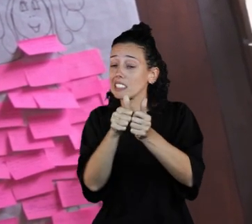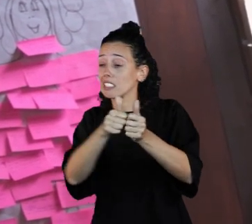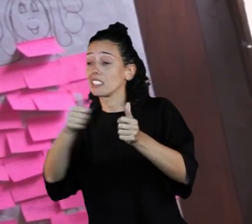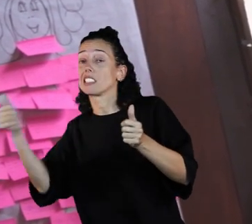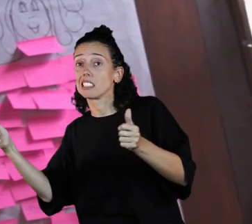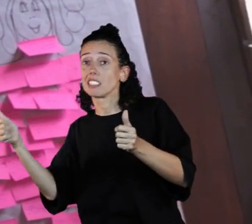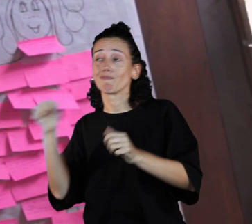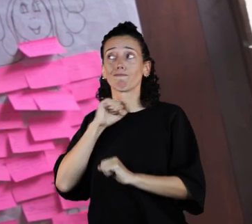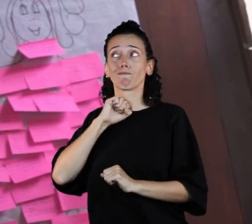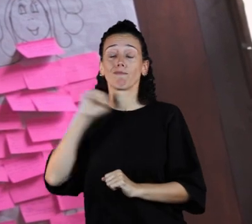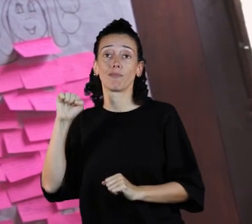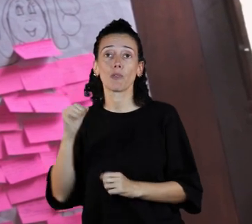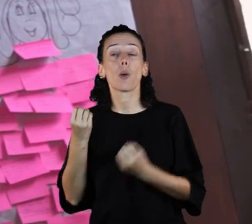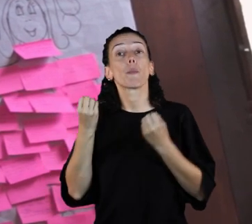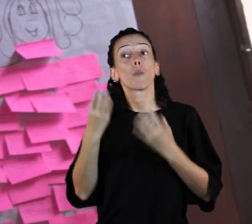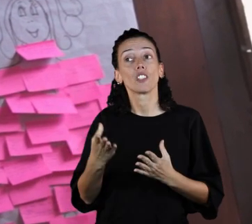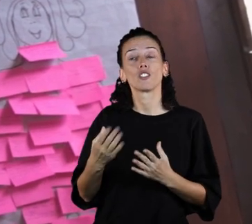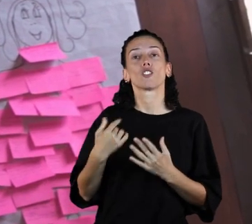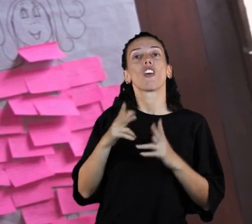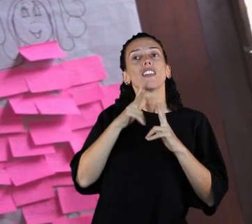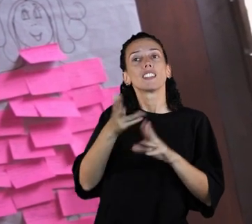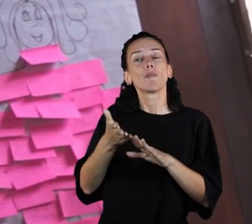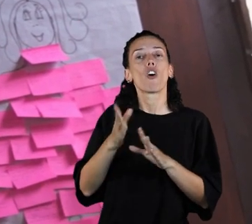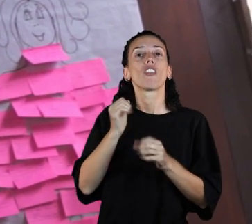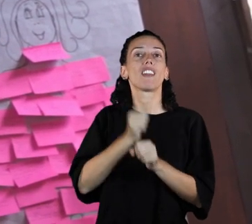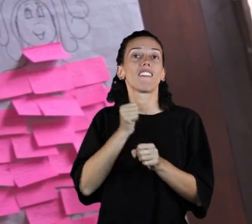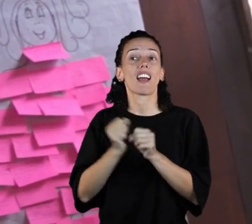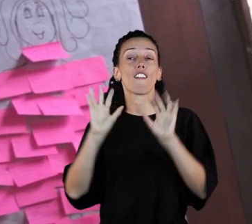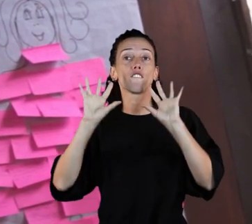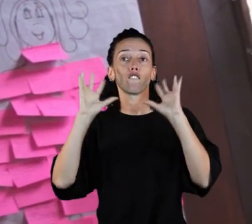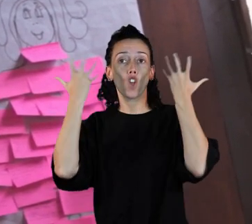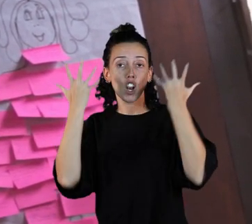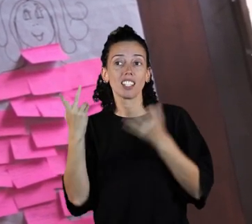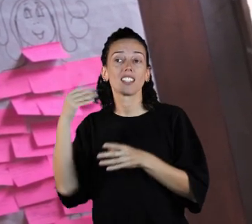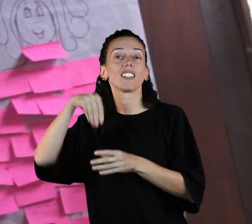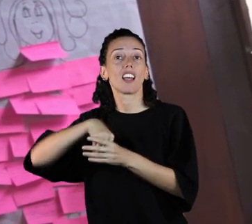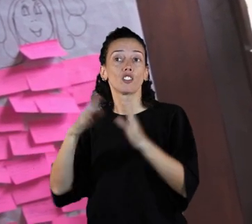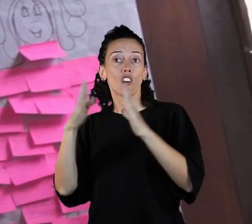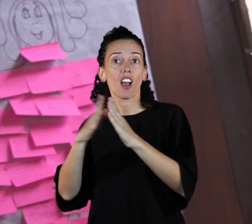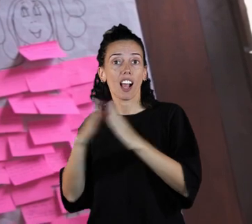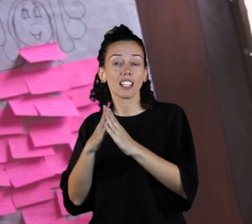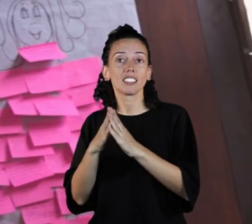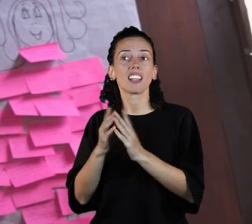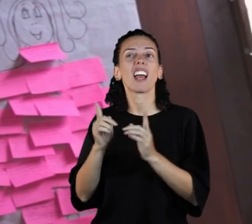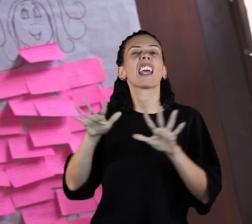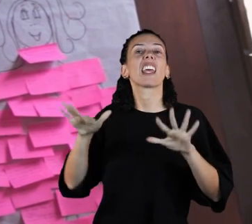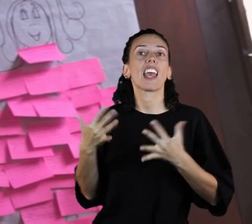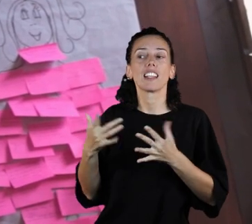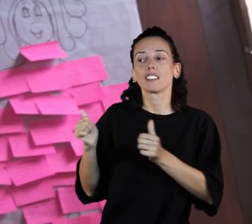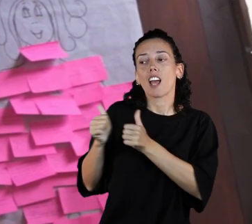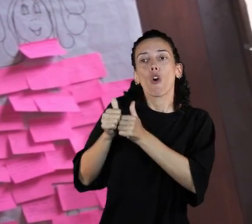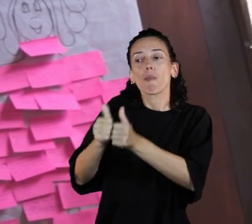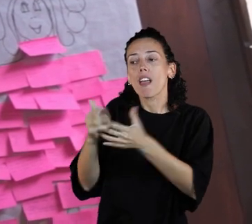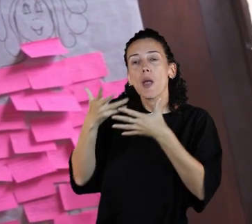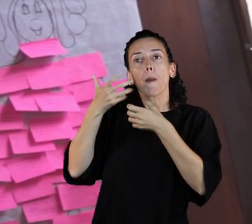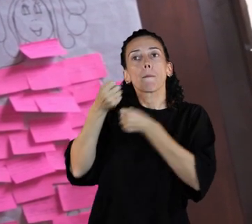esa situación. Por eso que nosotros decimos, trabajar en violencia doméstica es acompañar a una